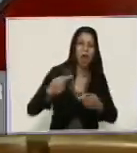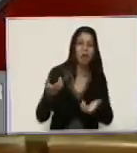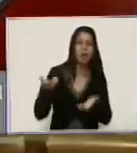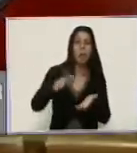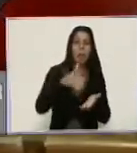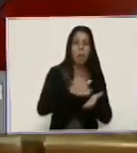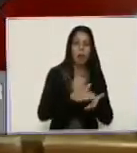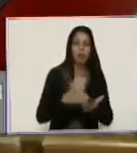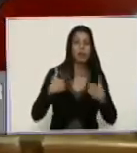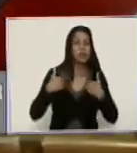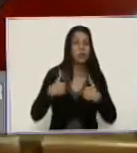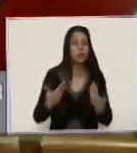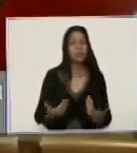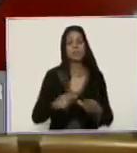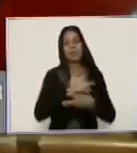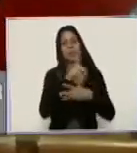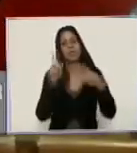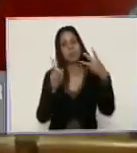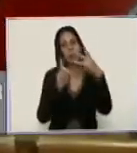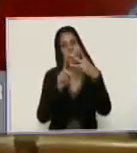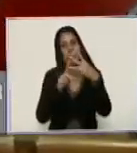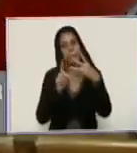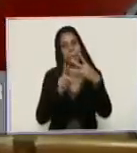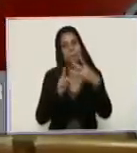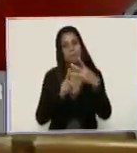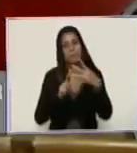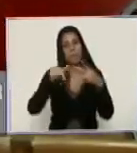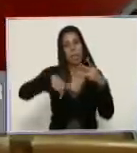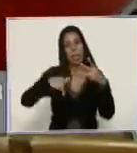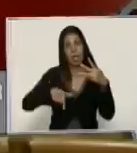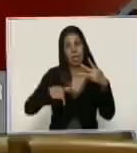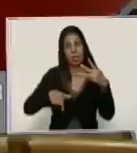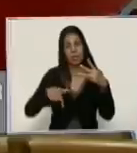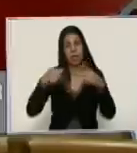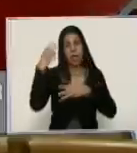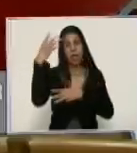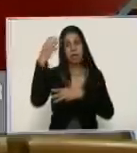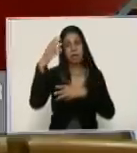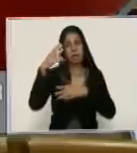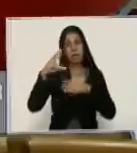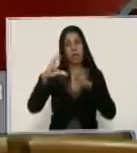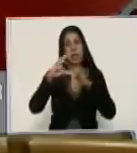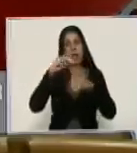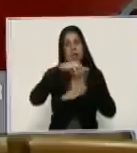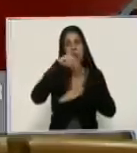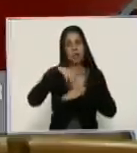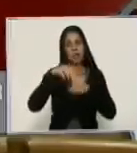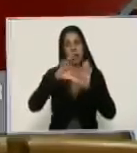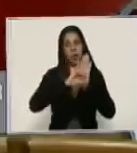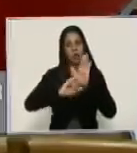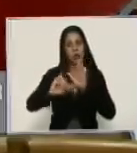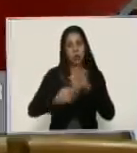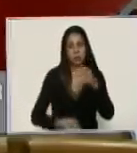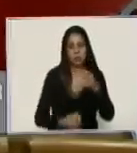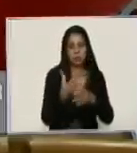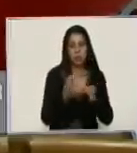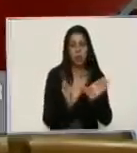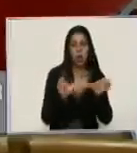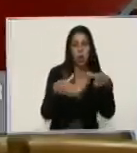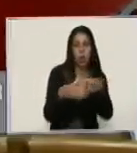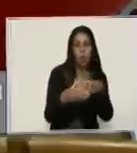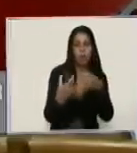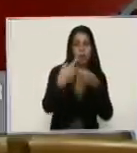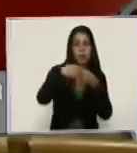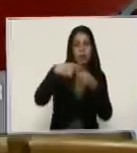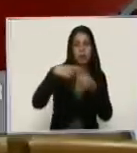Segundo, tercero, crear desde este poder constituyente originario una comisión especial que elabore y presente ante el